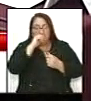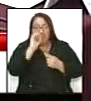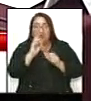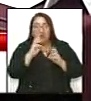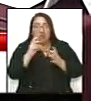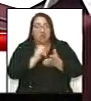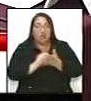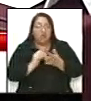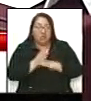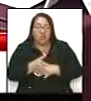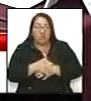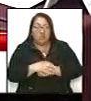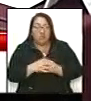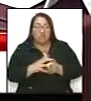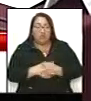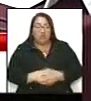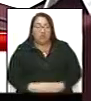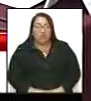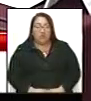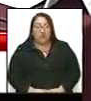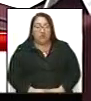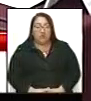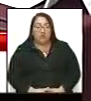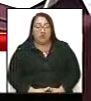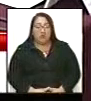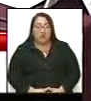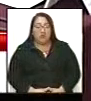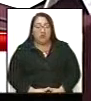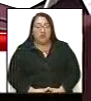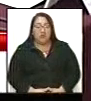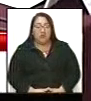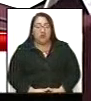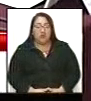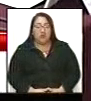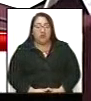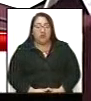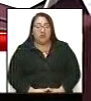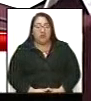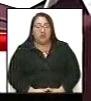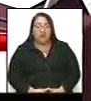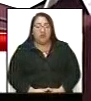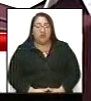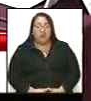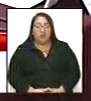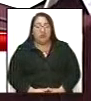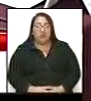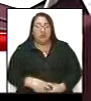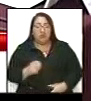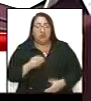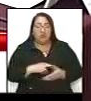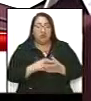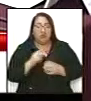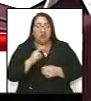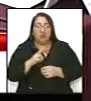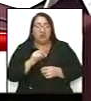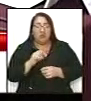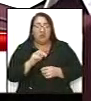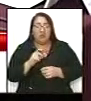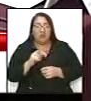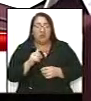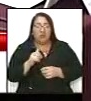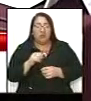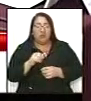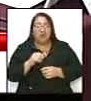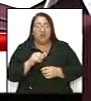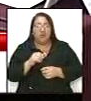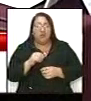de la inscripción de todos los candidatos, o el día anterior. Es decir, ser ventanillas en las que durante la campaña